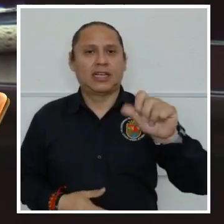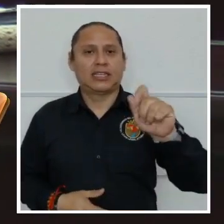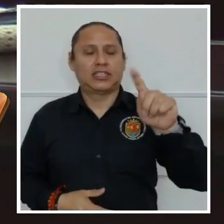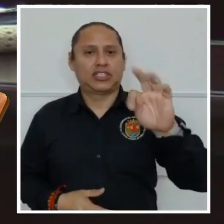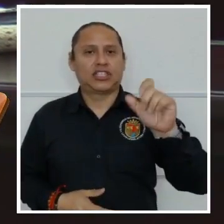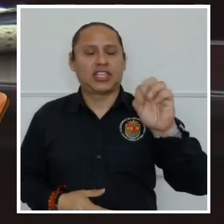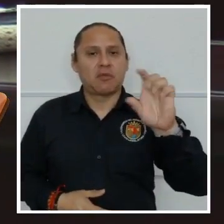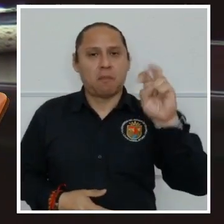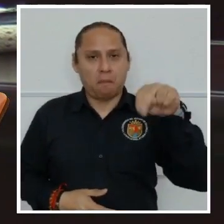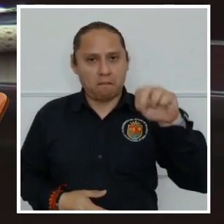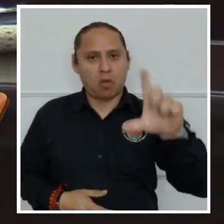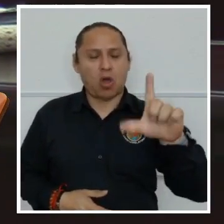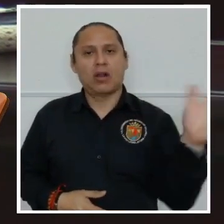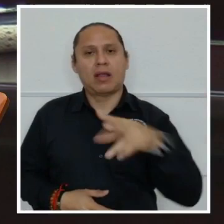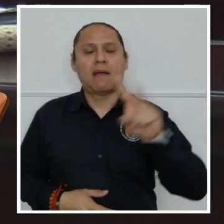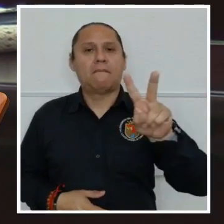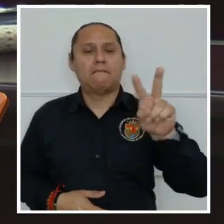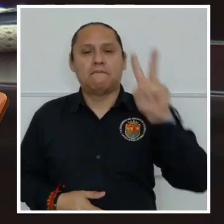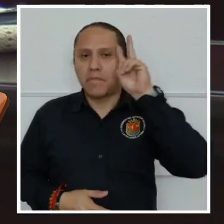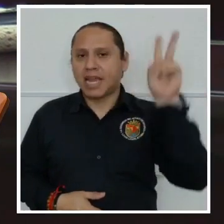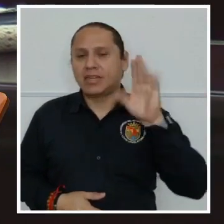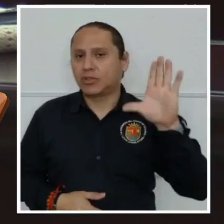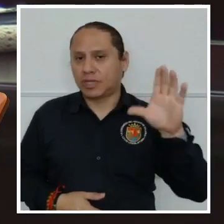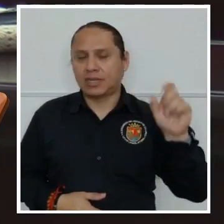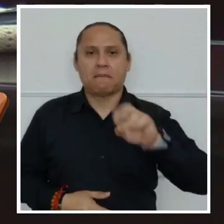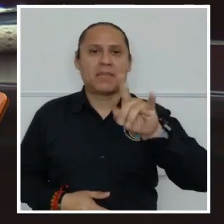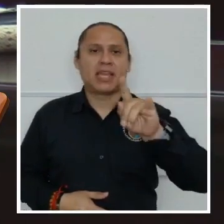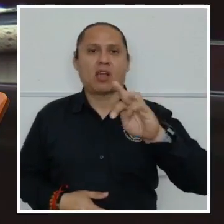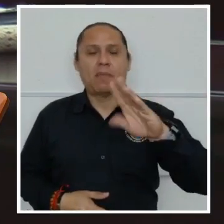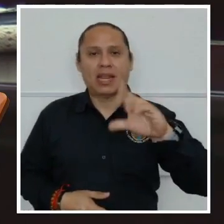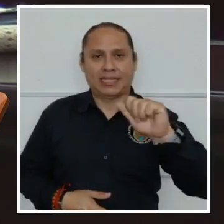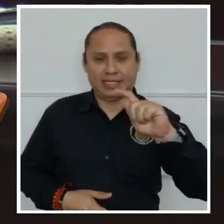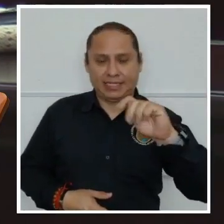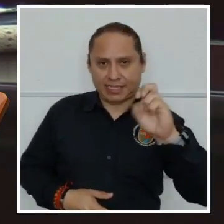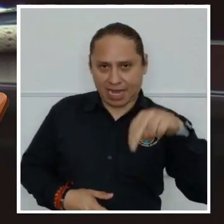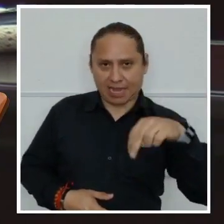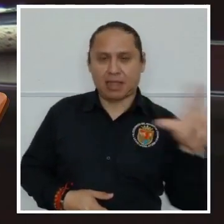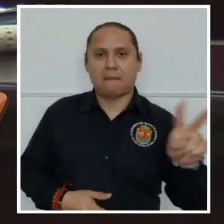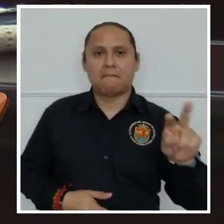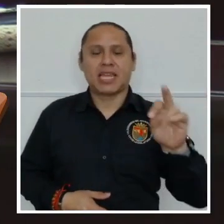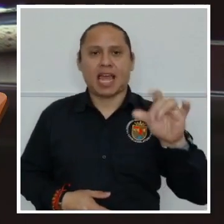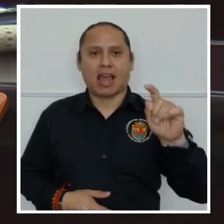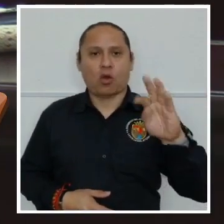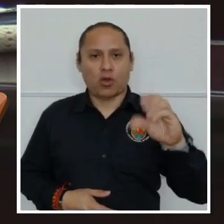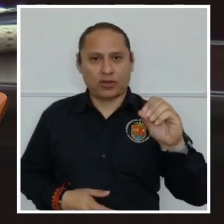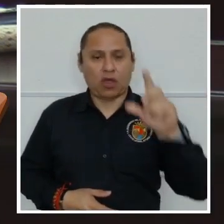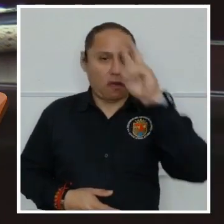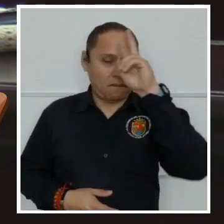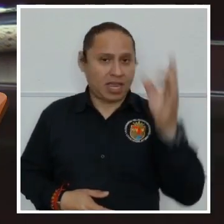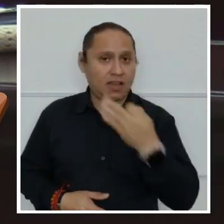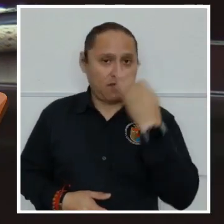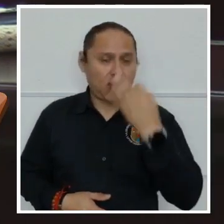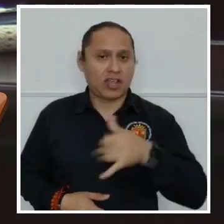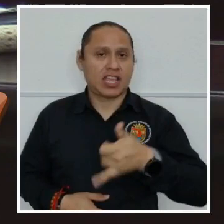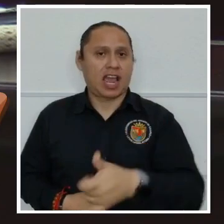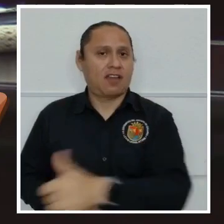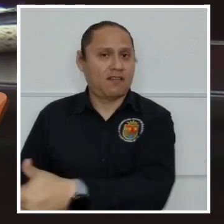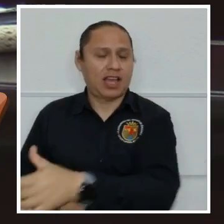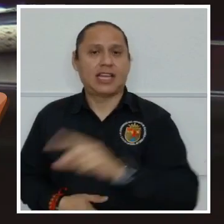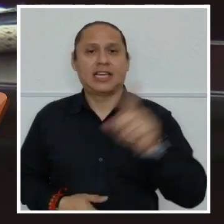Chimol, Unión Juárez, Venustiano Carranza, Villa Comaltitlán, Villa Corzo, Villa Flores, Yajalón